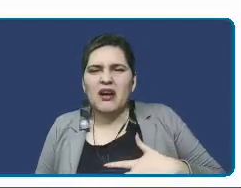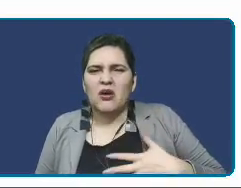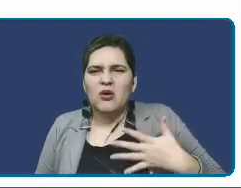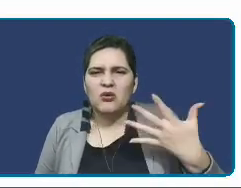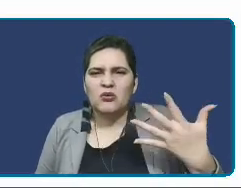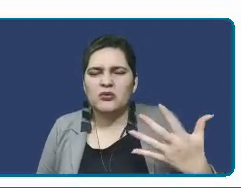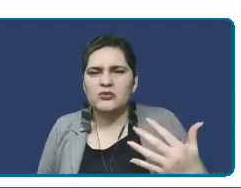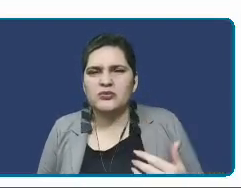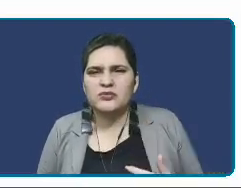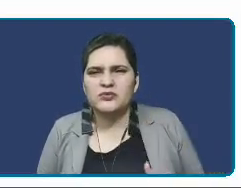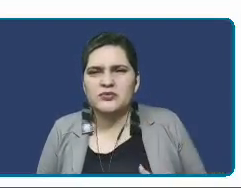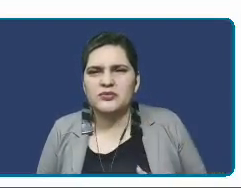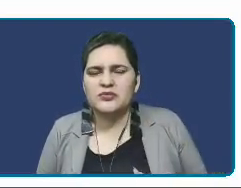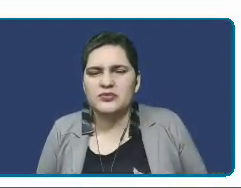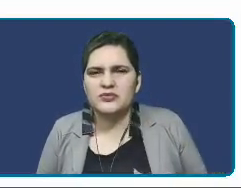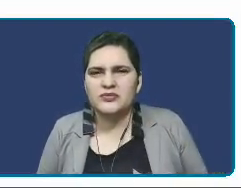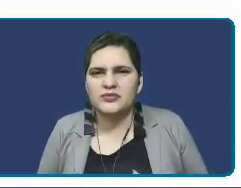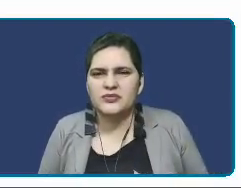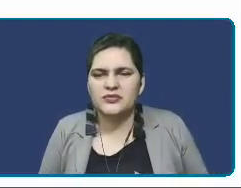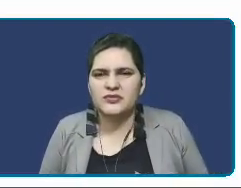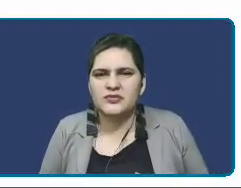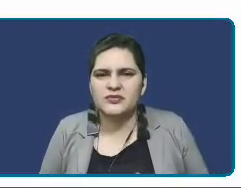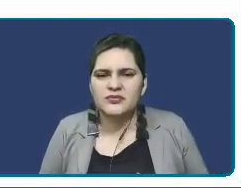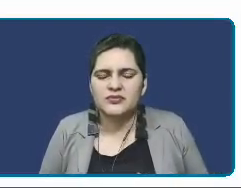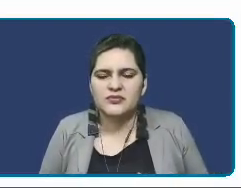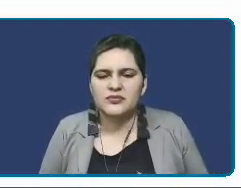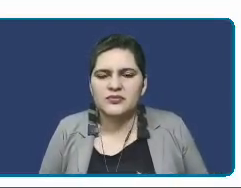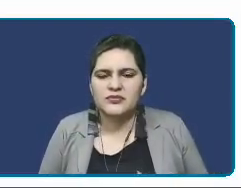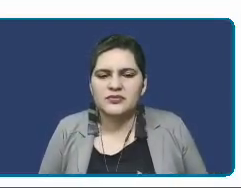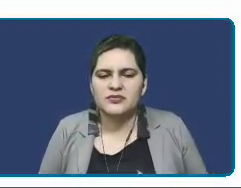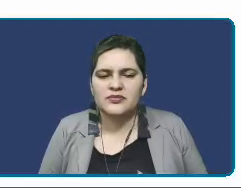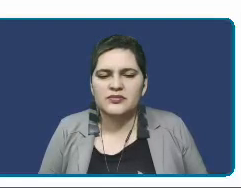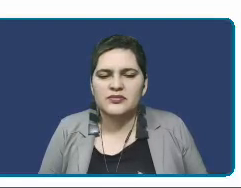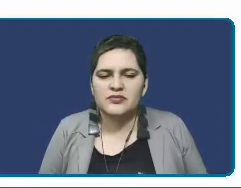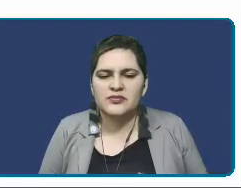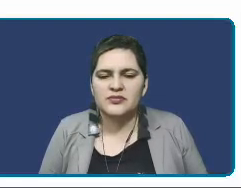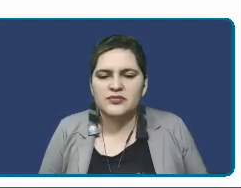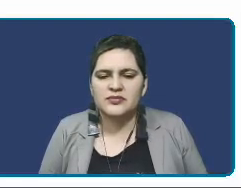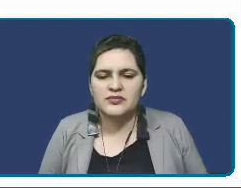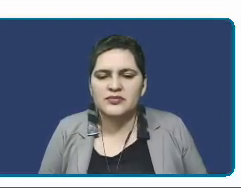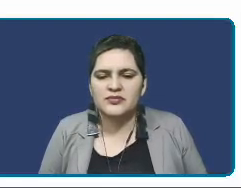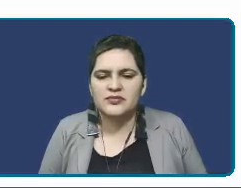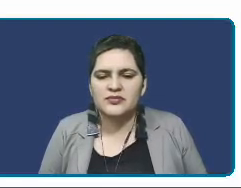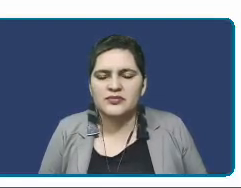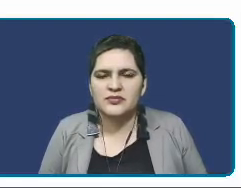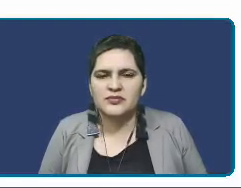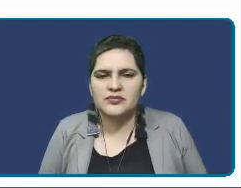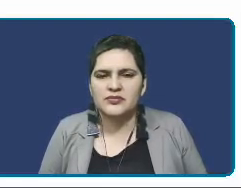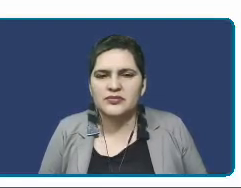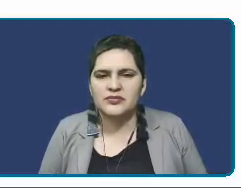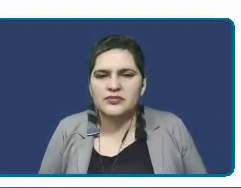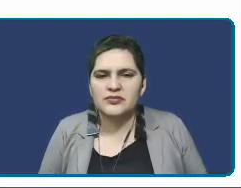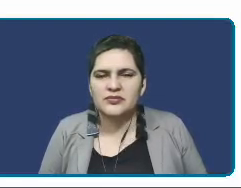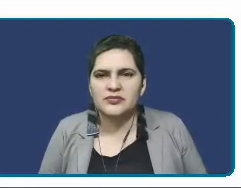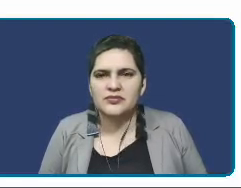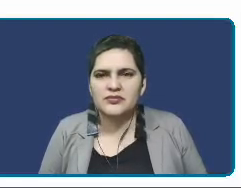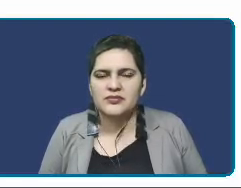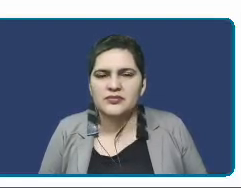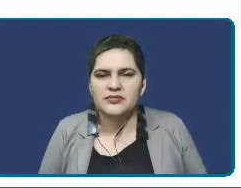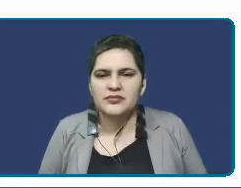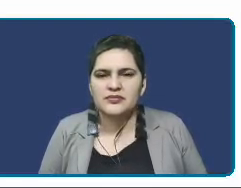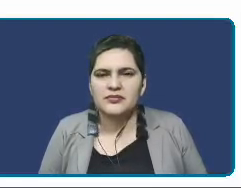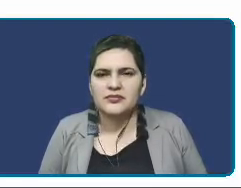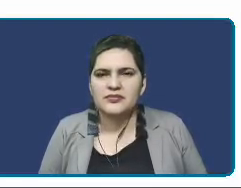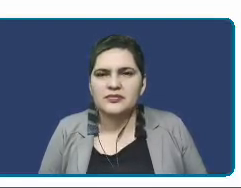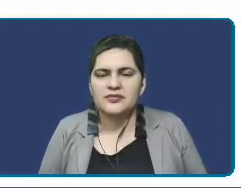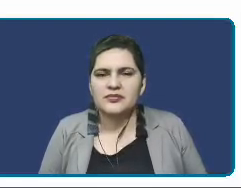grupo de niños, sobre todo, se ve que tienen más preferencia entonces por alimentos que son un poquito más duros, pero nunca tan duros,